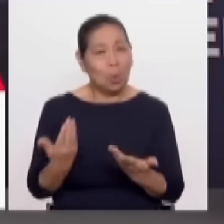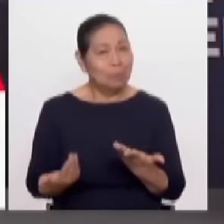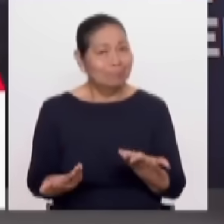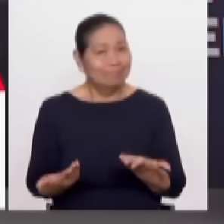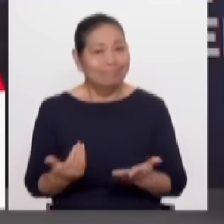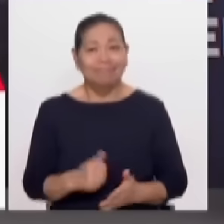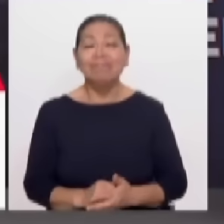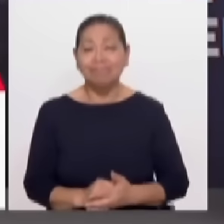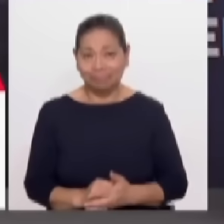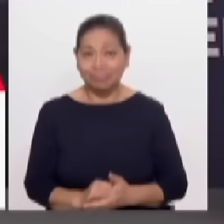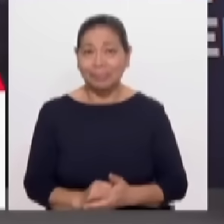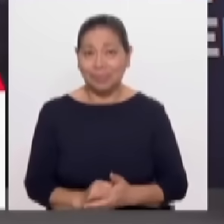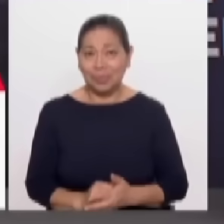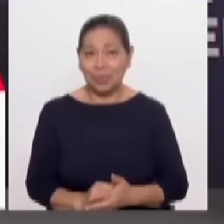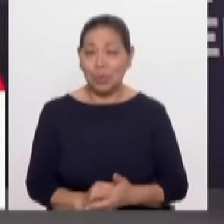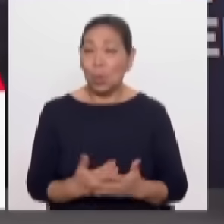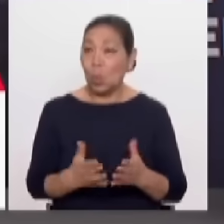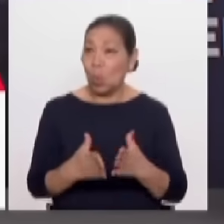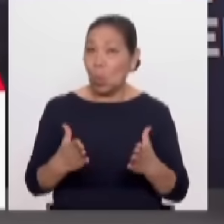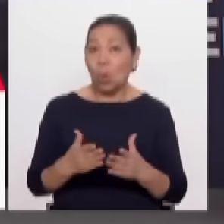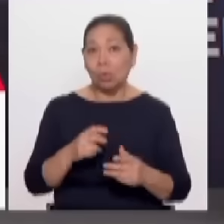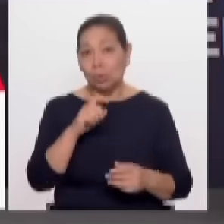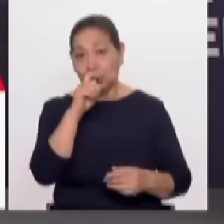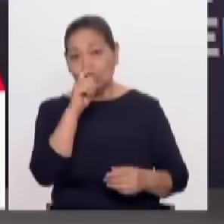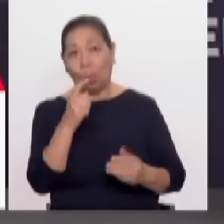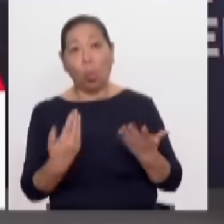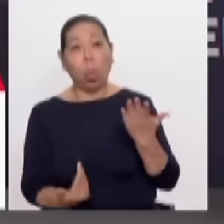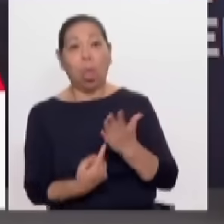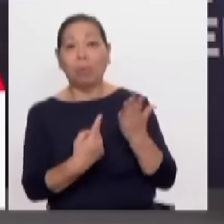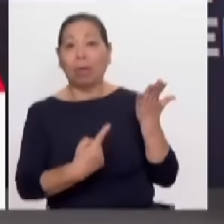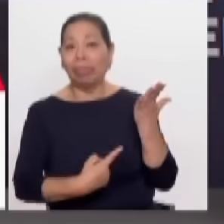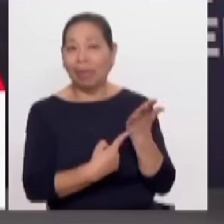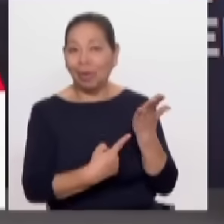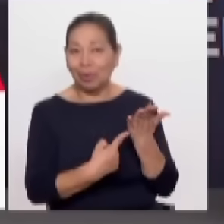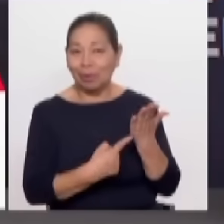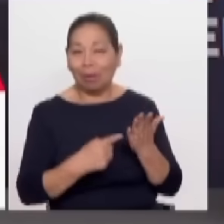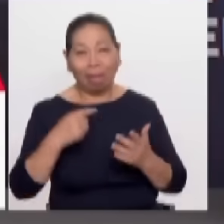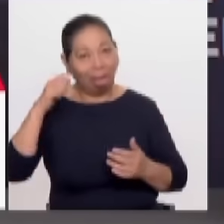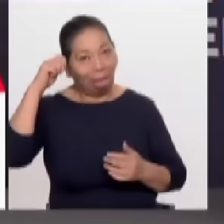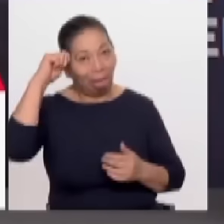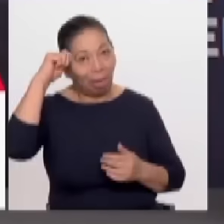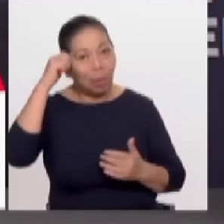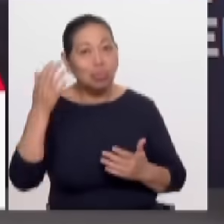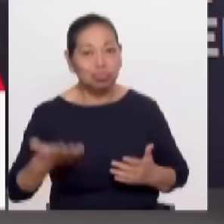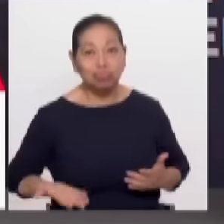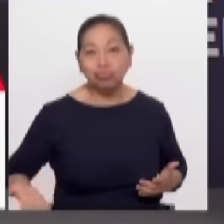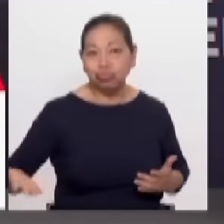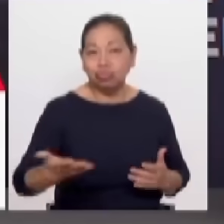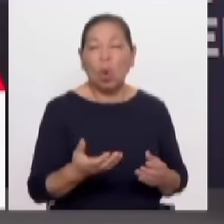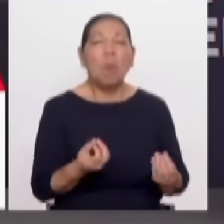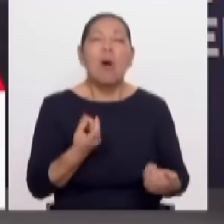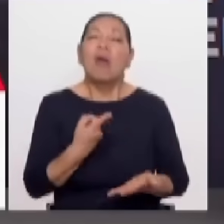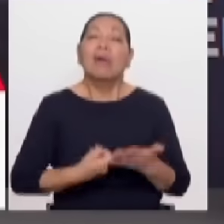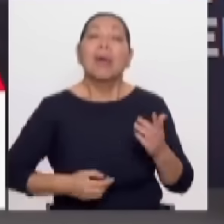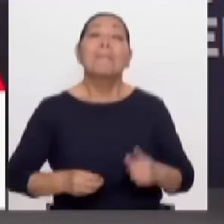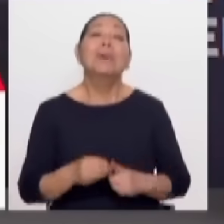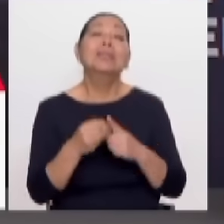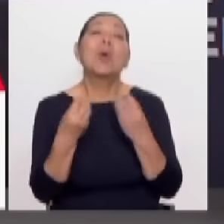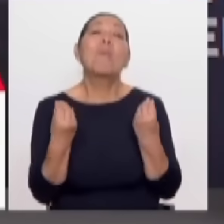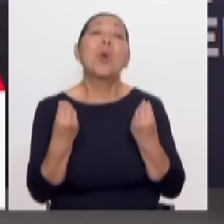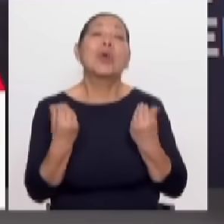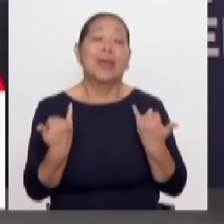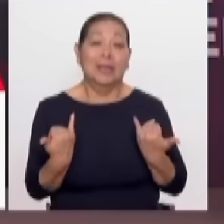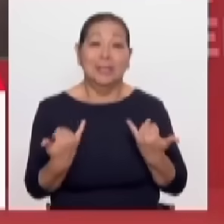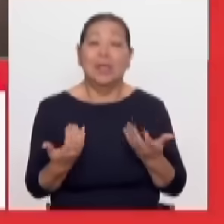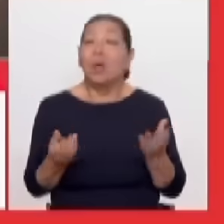duda, con una gran sofisticación tecnológica y de ingeniería, sino porque principalmente